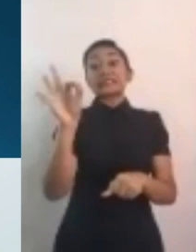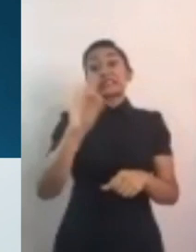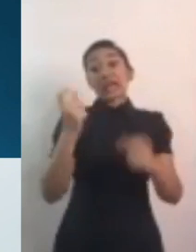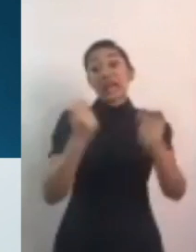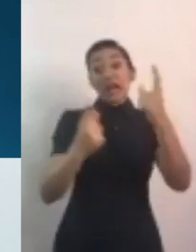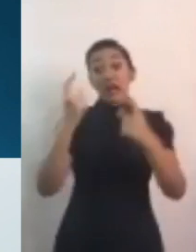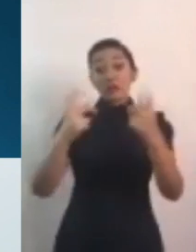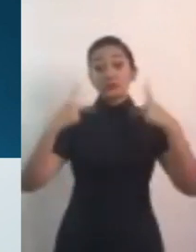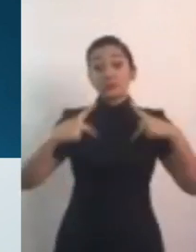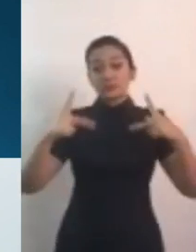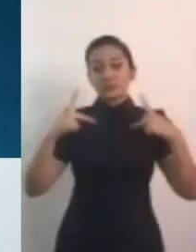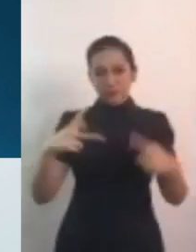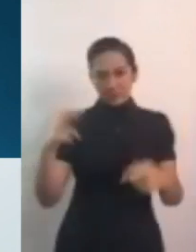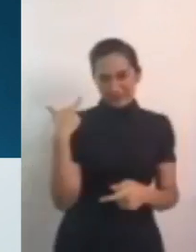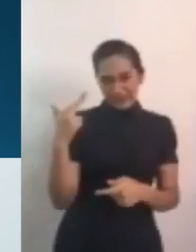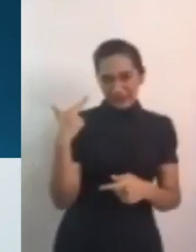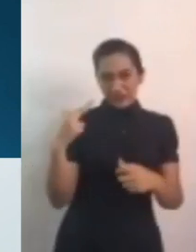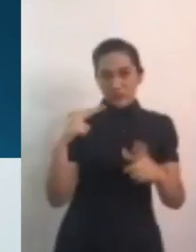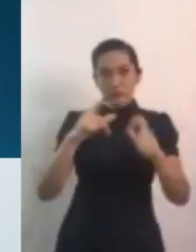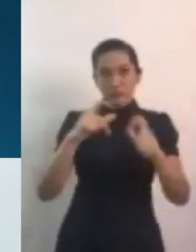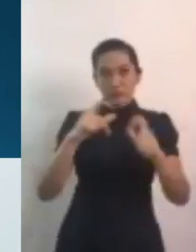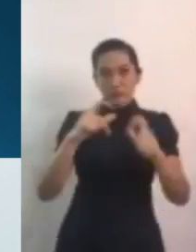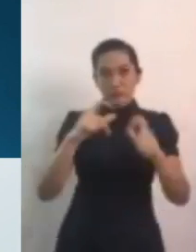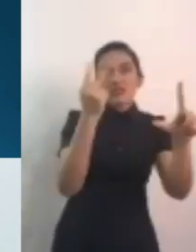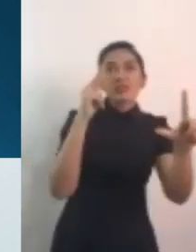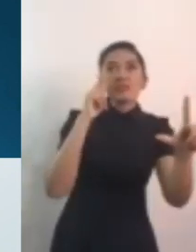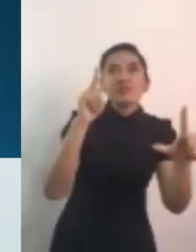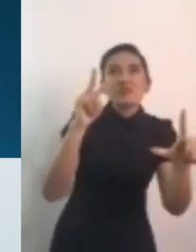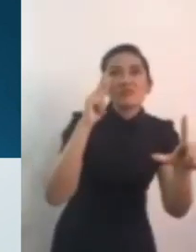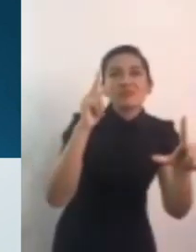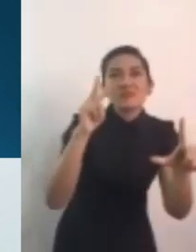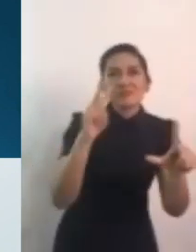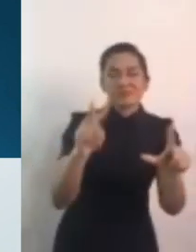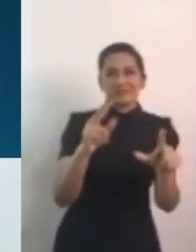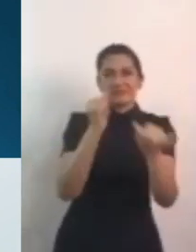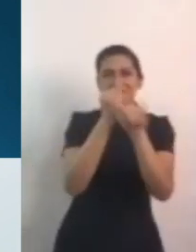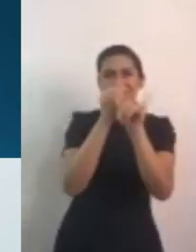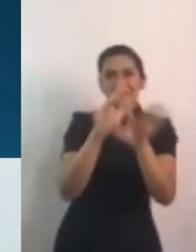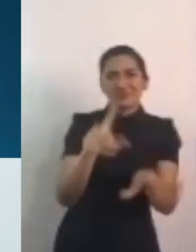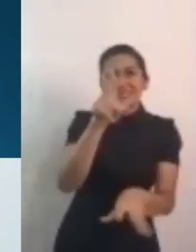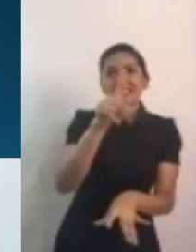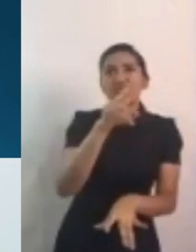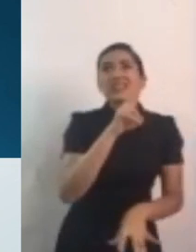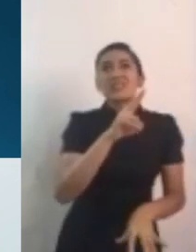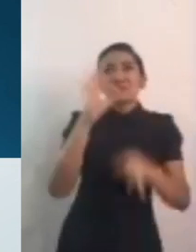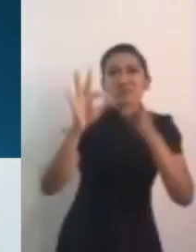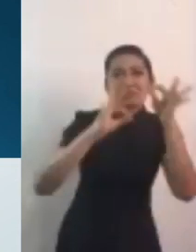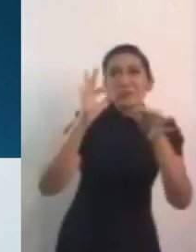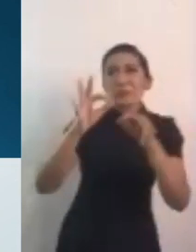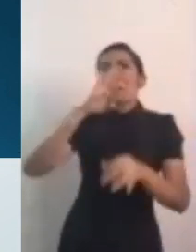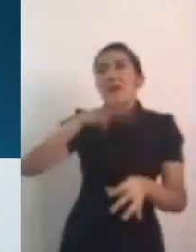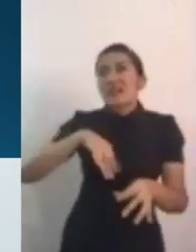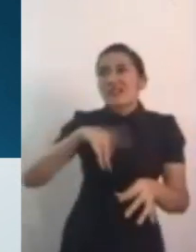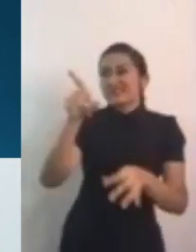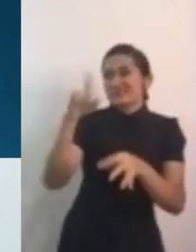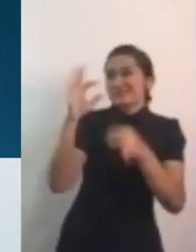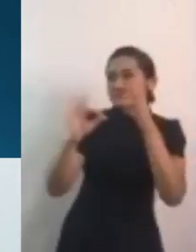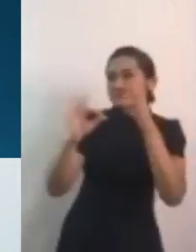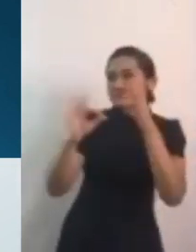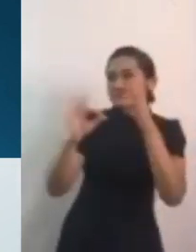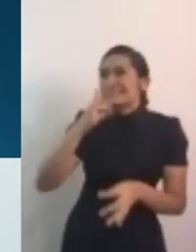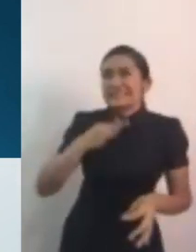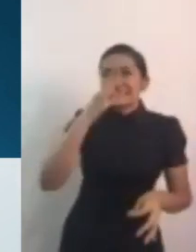y ven 5 o 6 noticieros, todos los noticieros van a traer malas noticias. y entonces la persona empieza a desarrollar